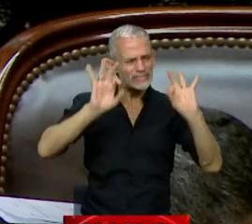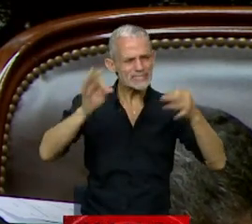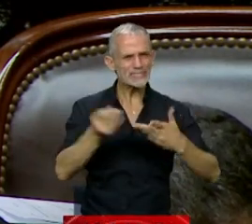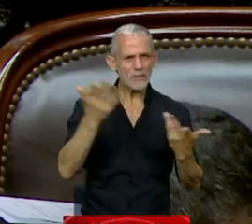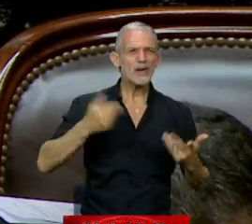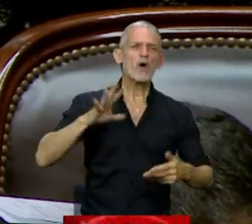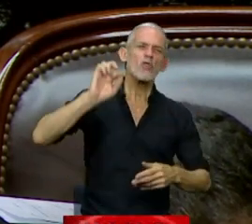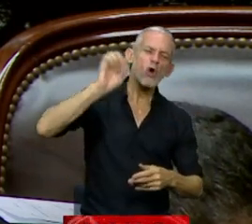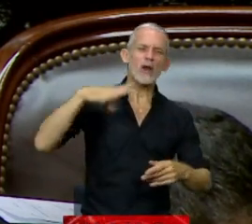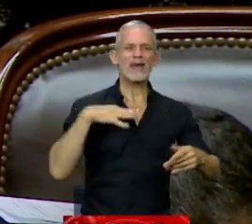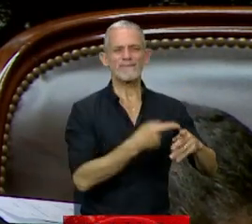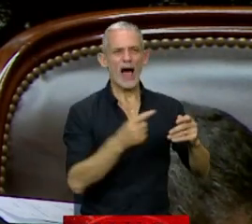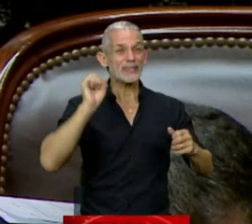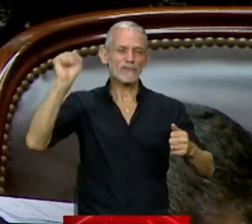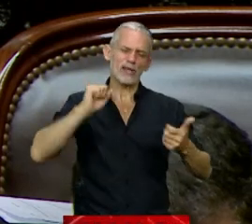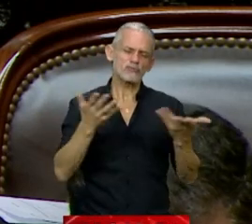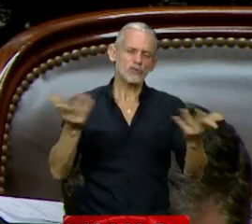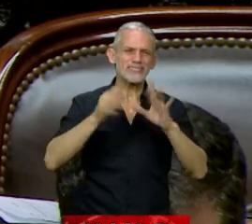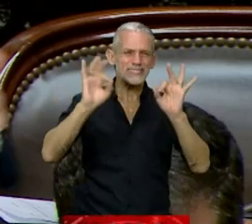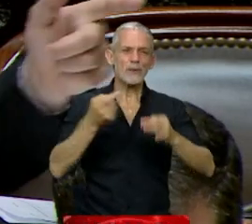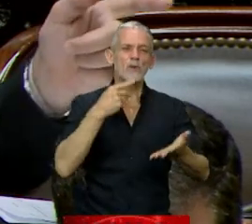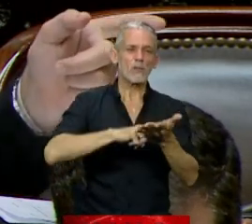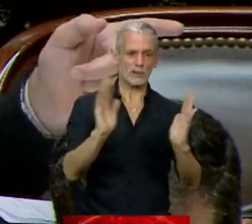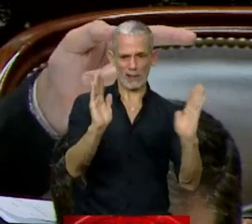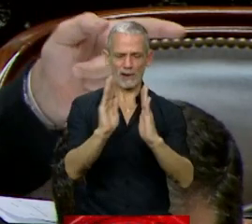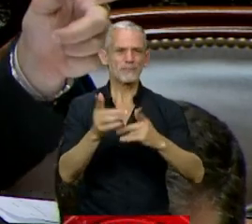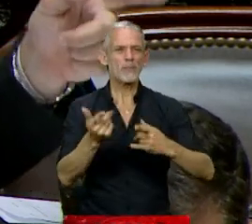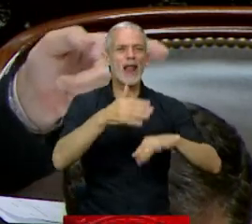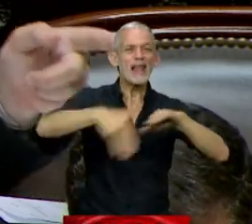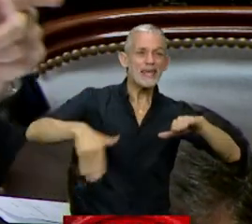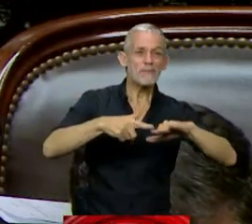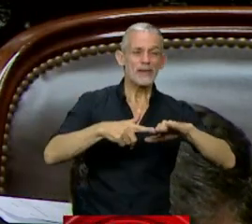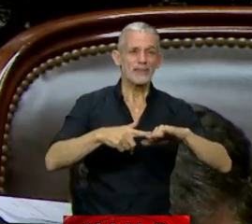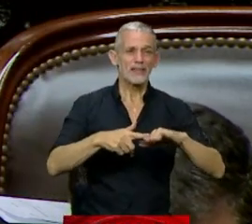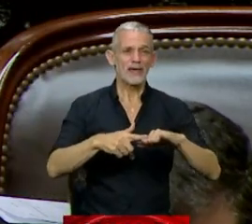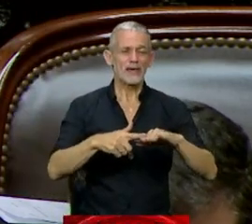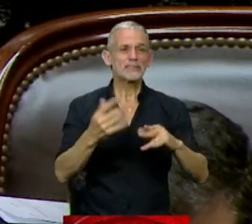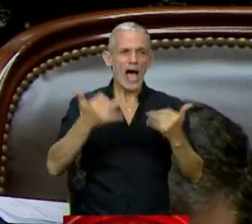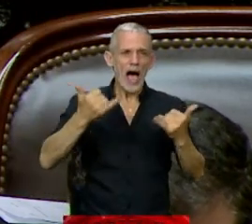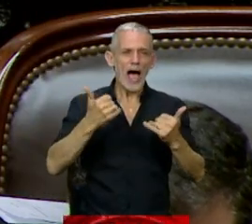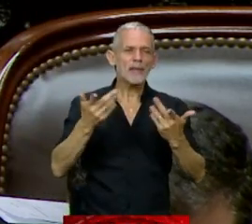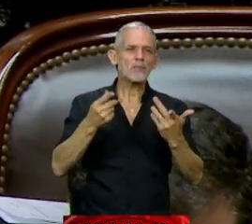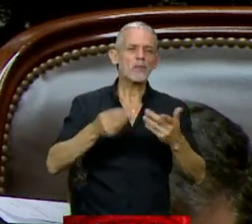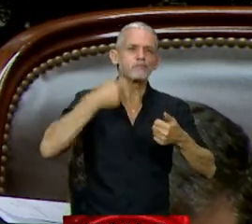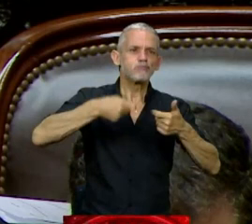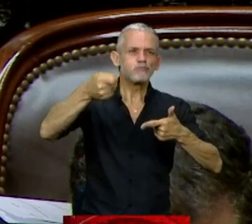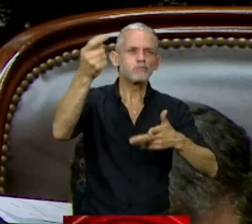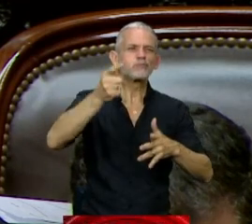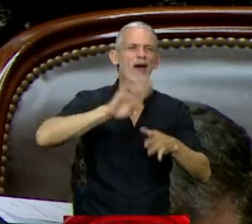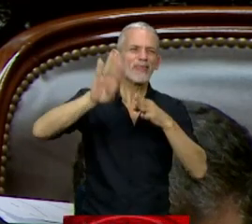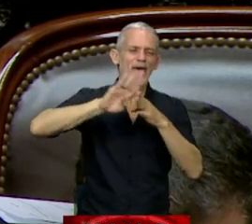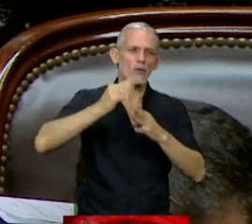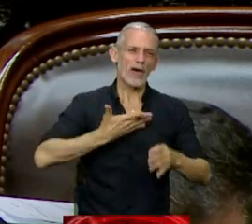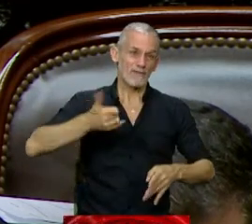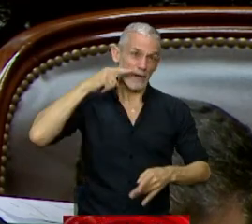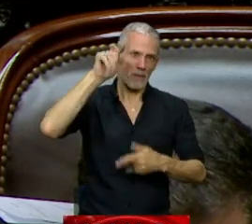de divisas, alta inflación, estrechez fiscal, describir los límites que nos plantea la refinanciación de la